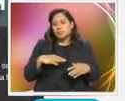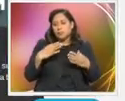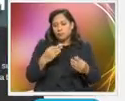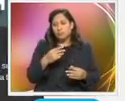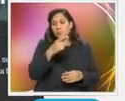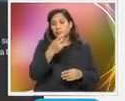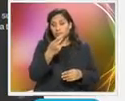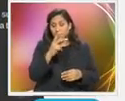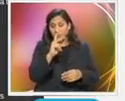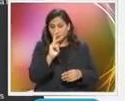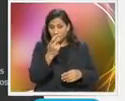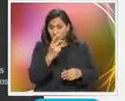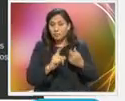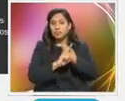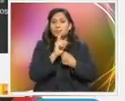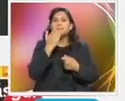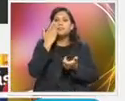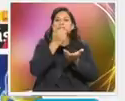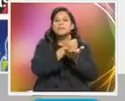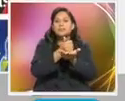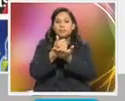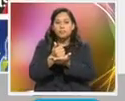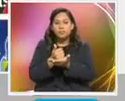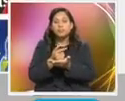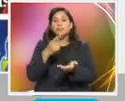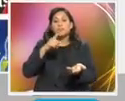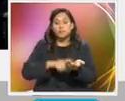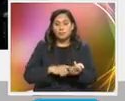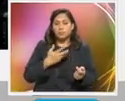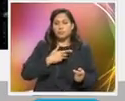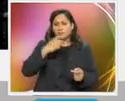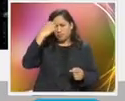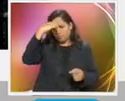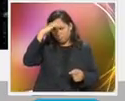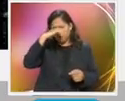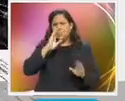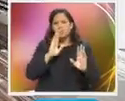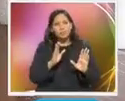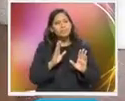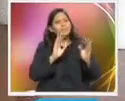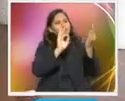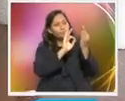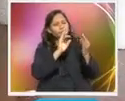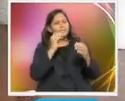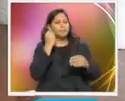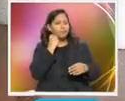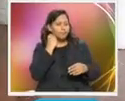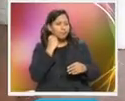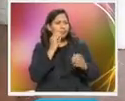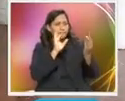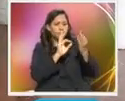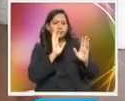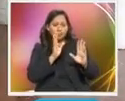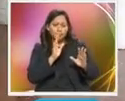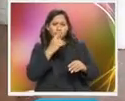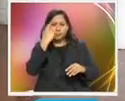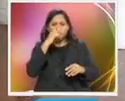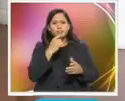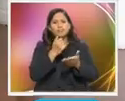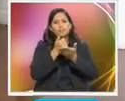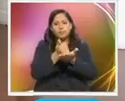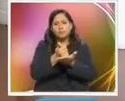está problematizando en estos asuntos y en el interior hay profesionales que ya se están acercando muy de frente a